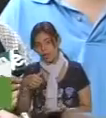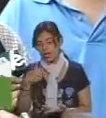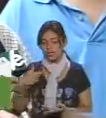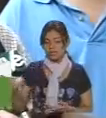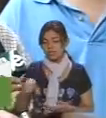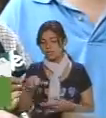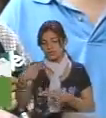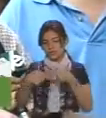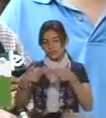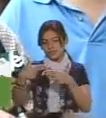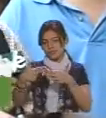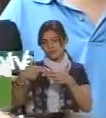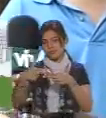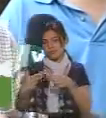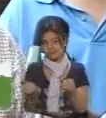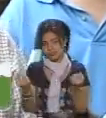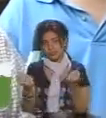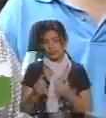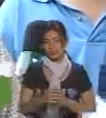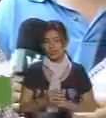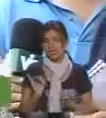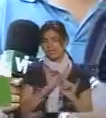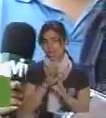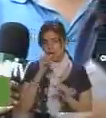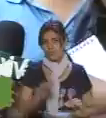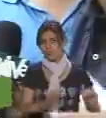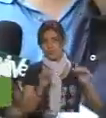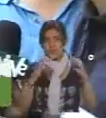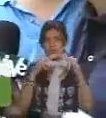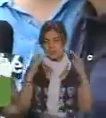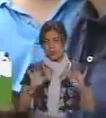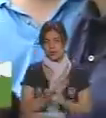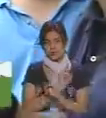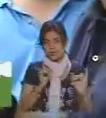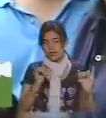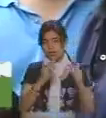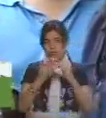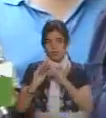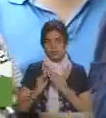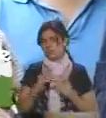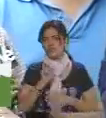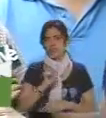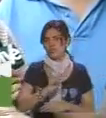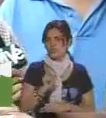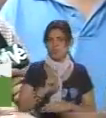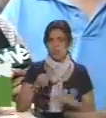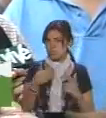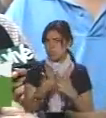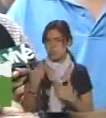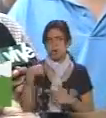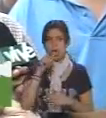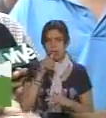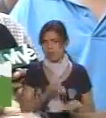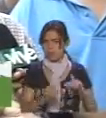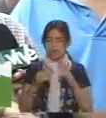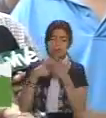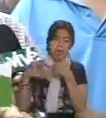del muro del río Chama. ¿Ustedes ya se han inundado estas fincas, estas comunidades? No, esto tenía tiempo que no sucedía por